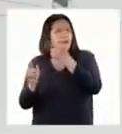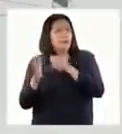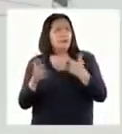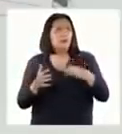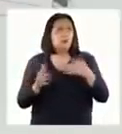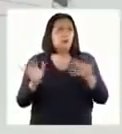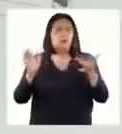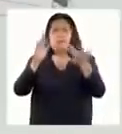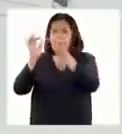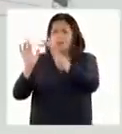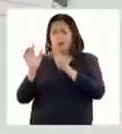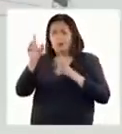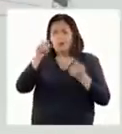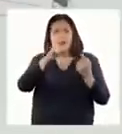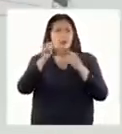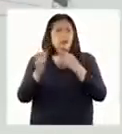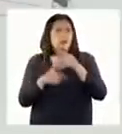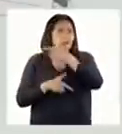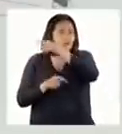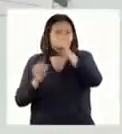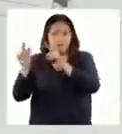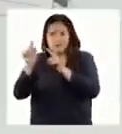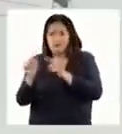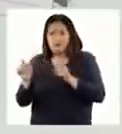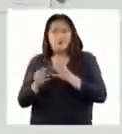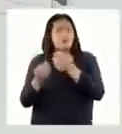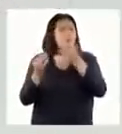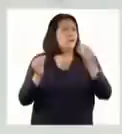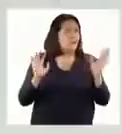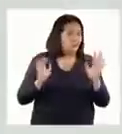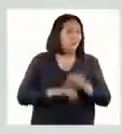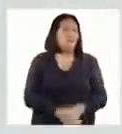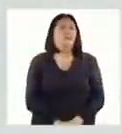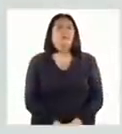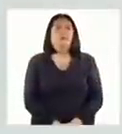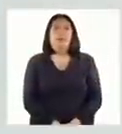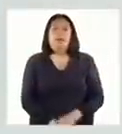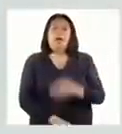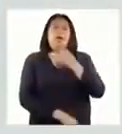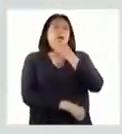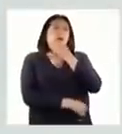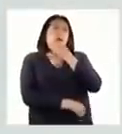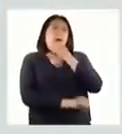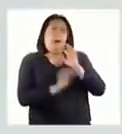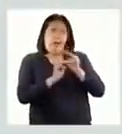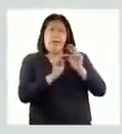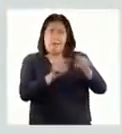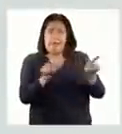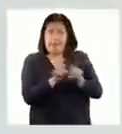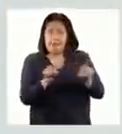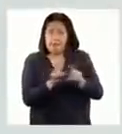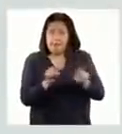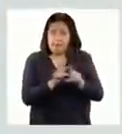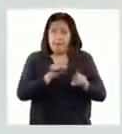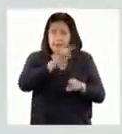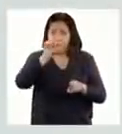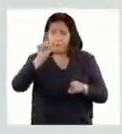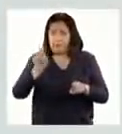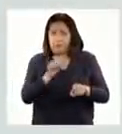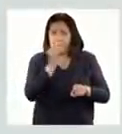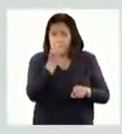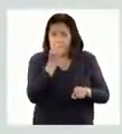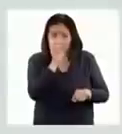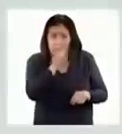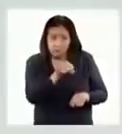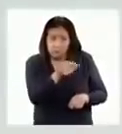se cruzan entre ellas, estableciendo muchas relaciones. ¿En el mar también existen cadenas alimentarias?